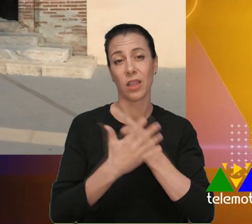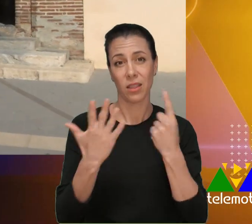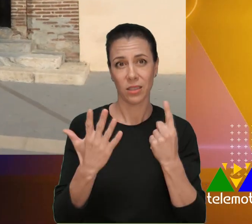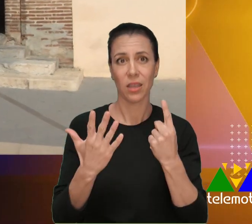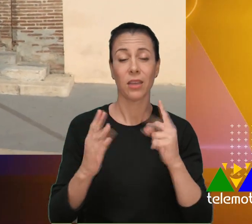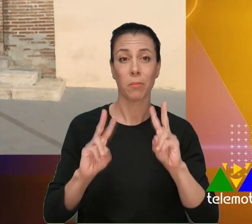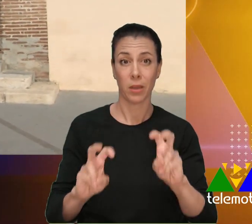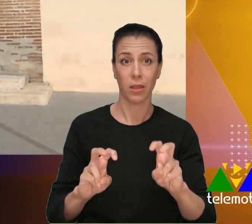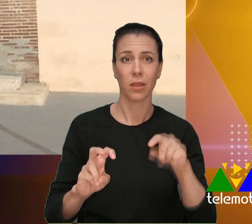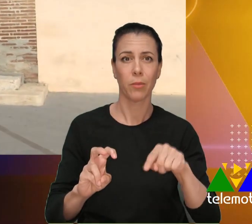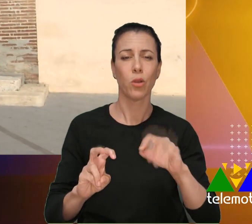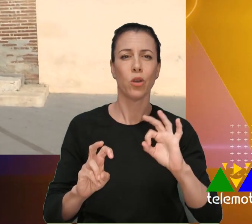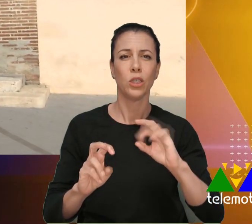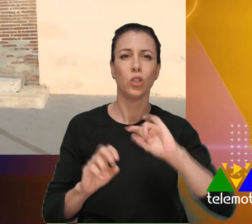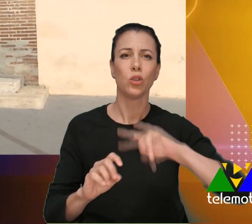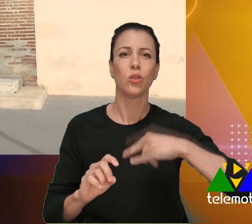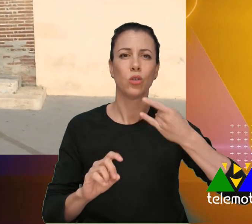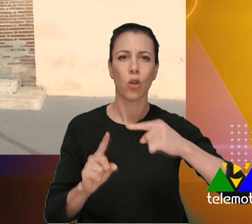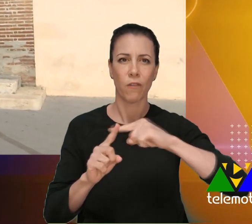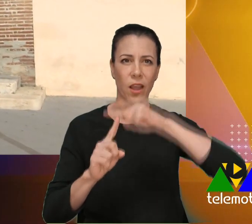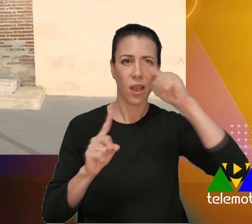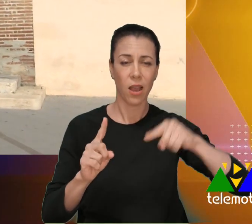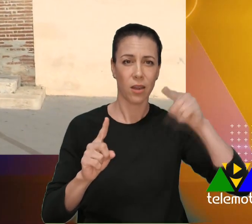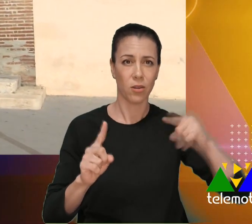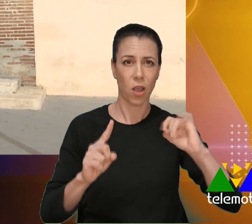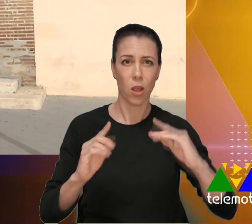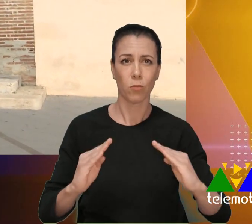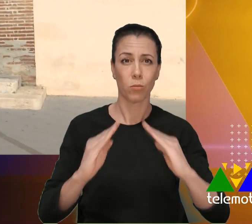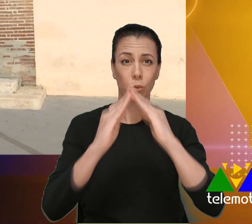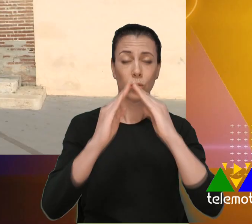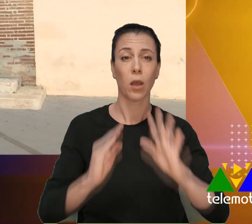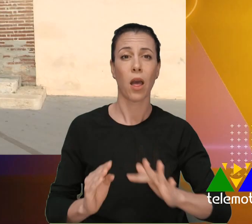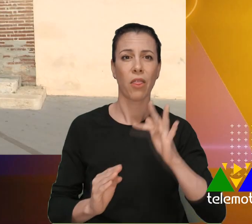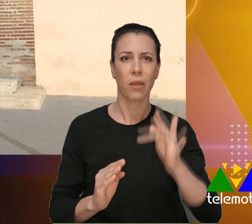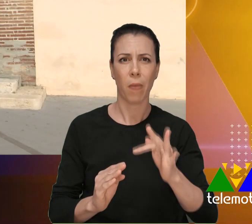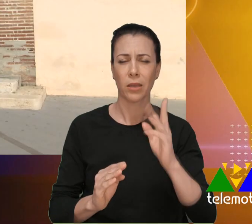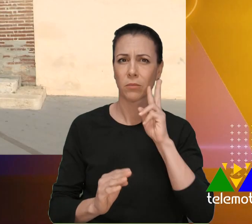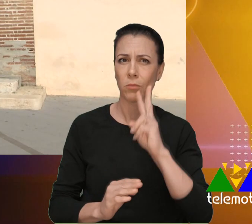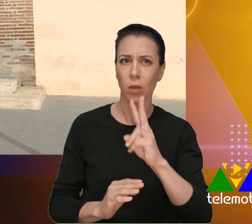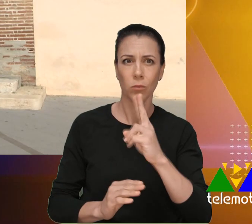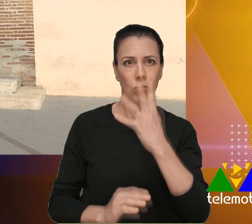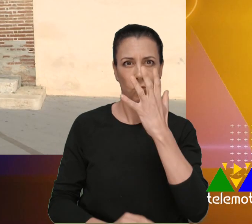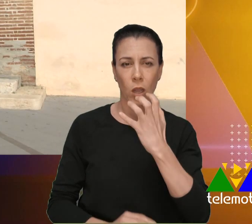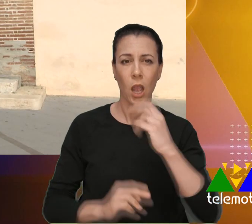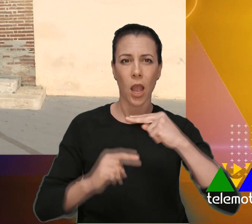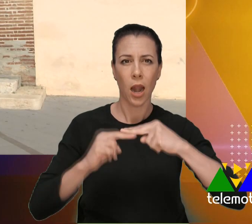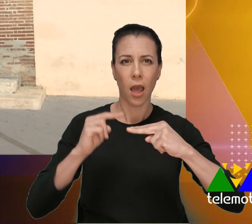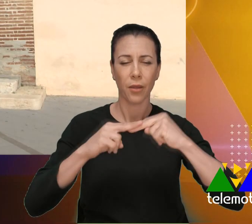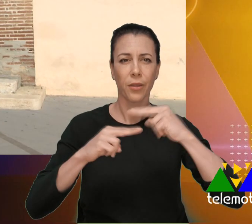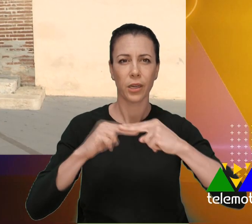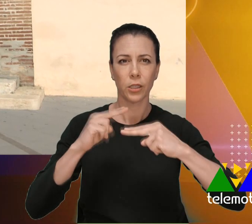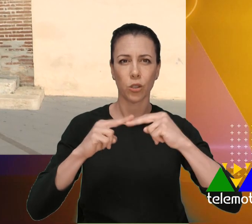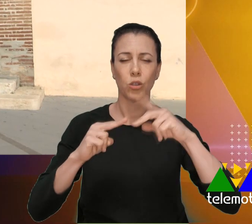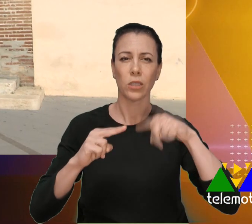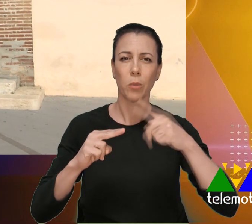Es un doble arco apuntado, se ve claramente, muy austera en la edificación, todo de ladrillo, con una línea de